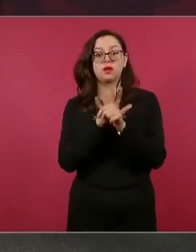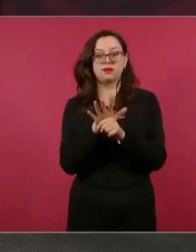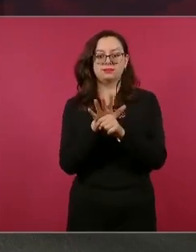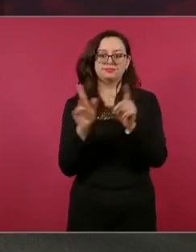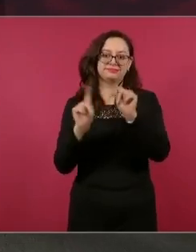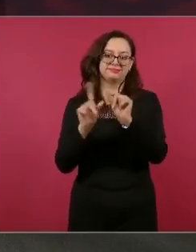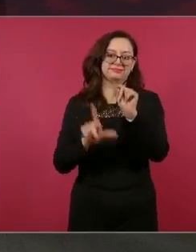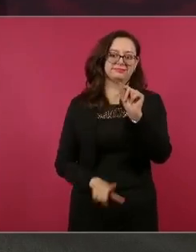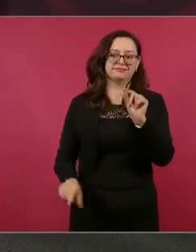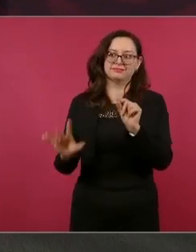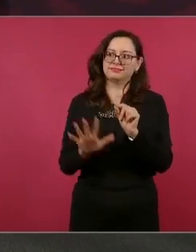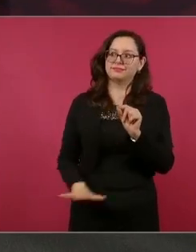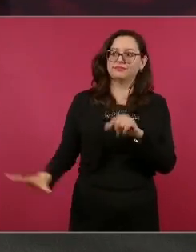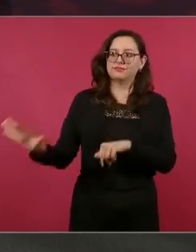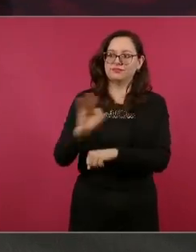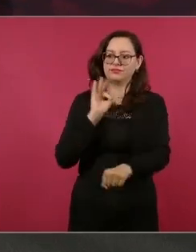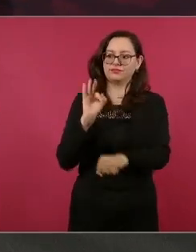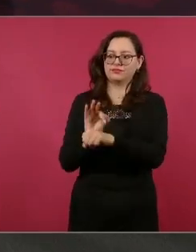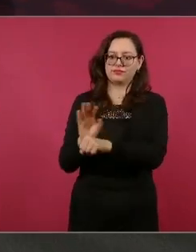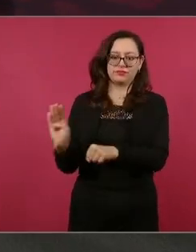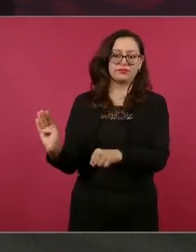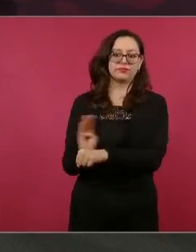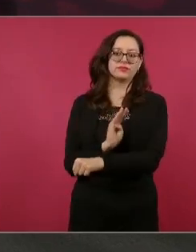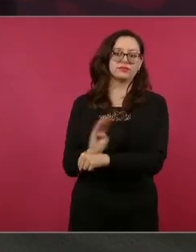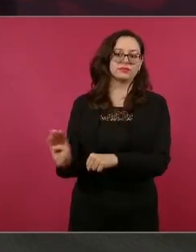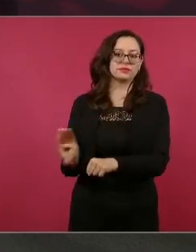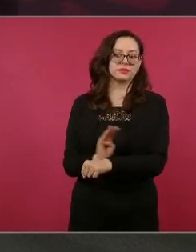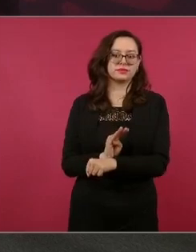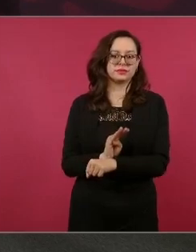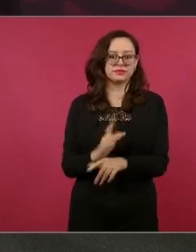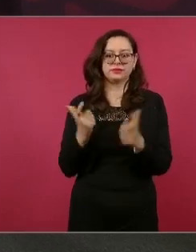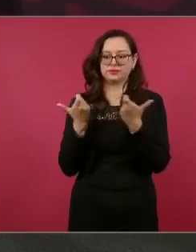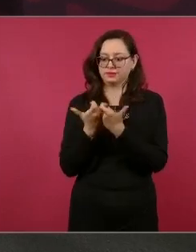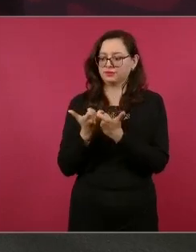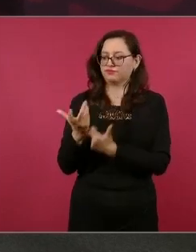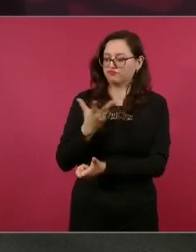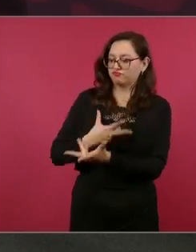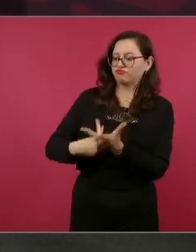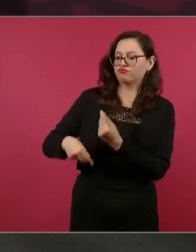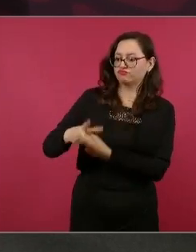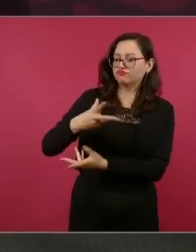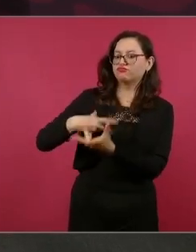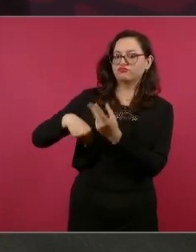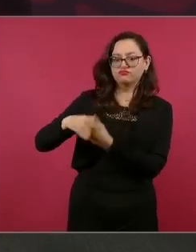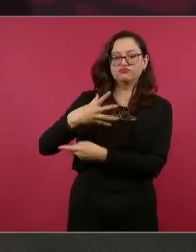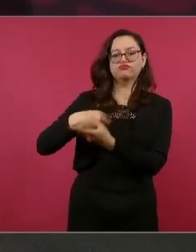beneficiando al pueblo y fortaleciendo la economía del país,